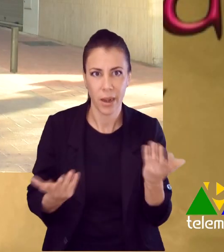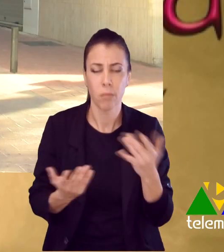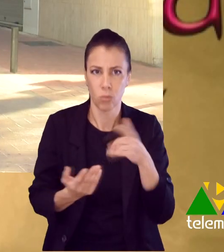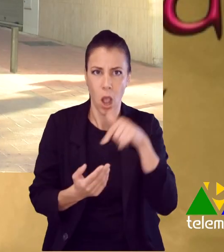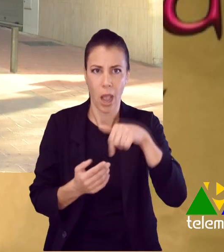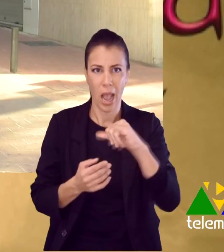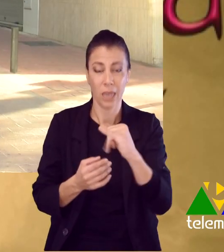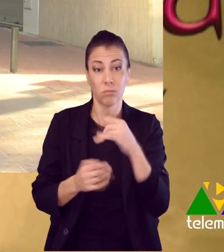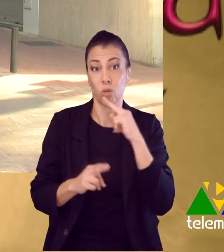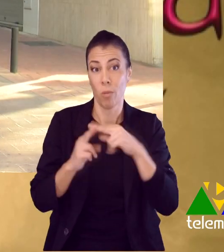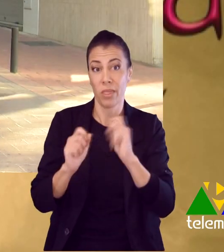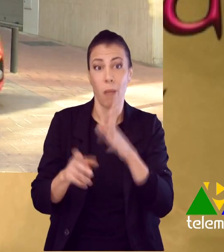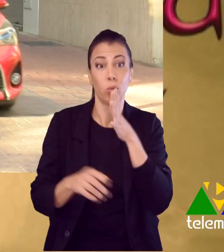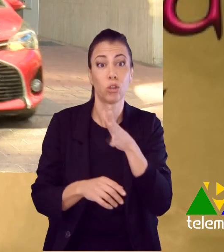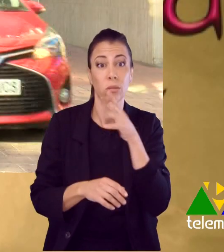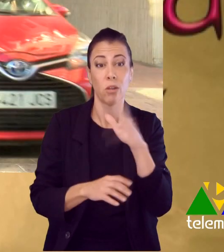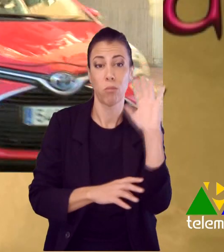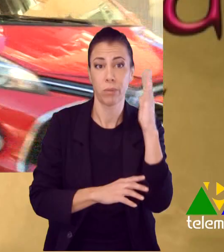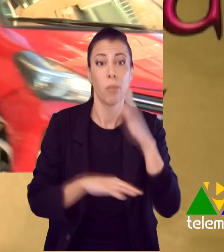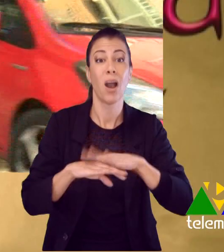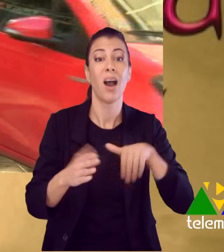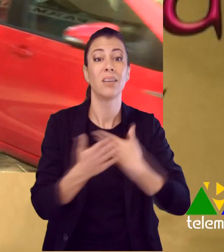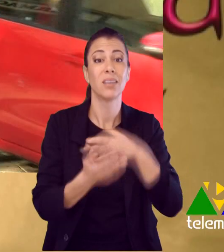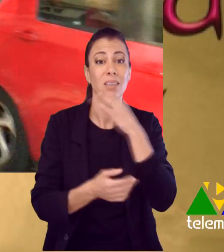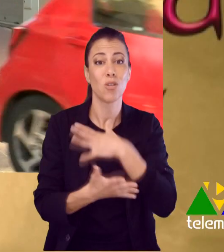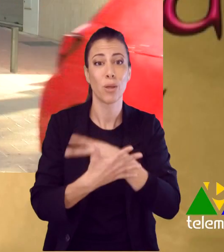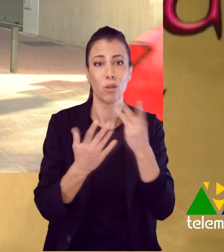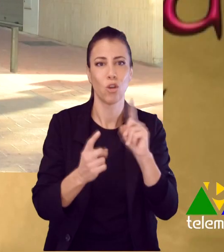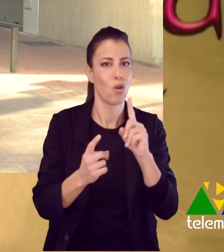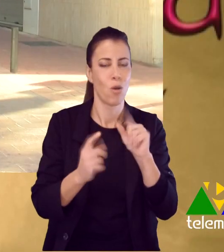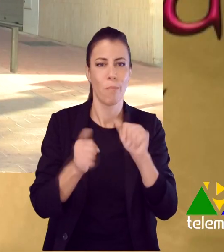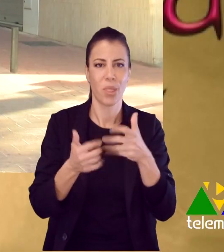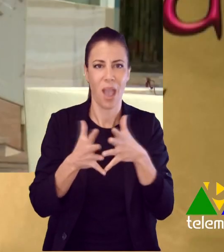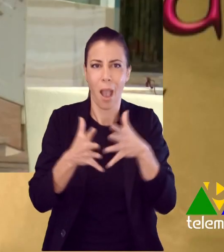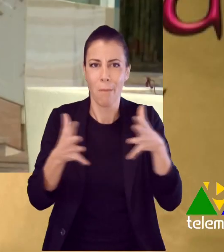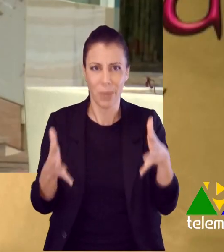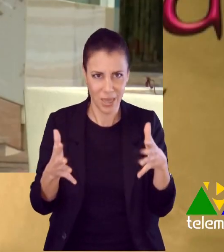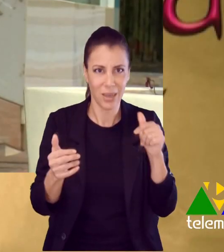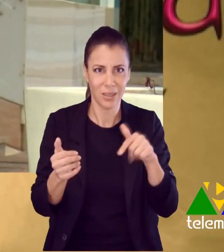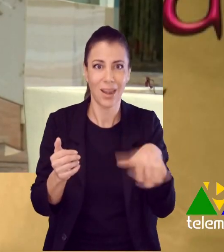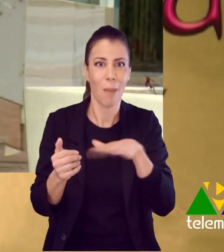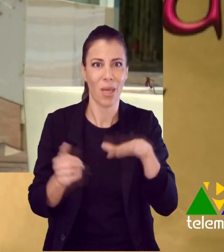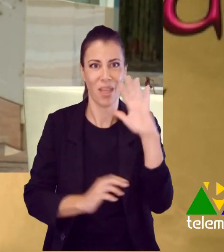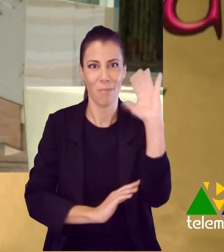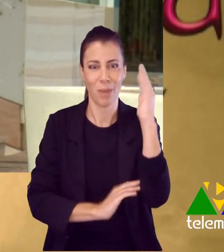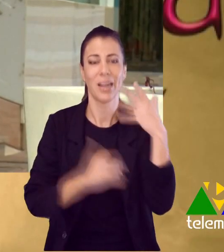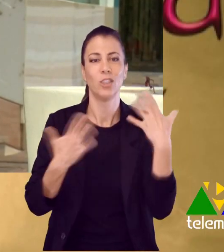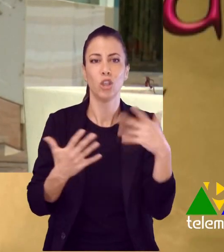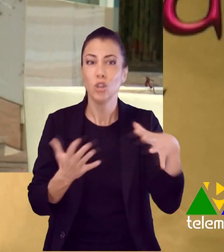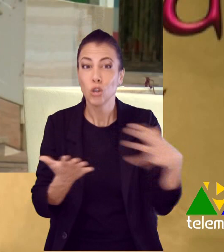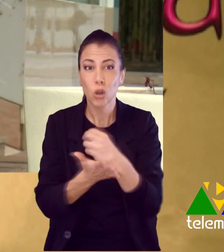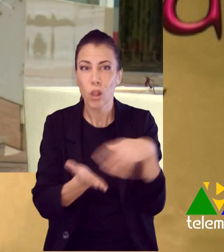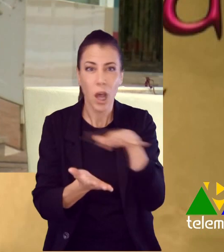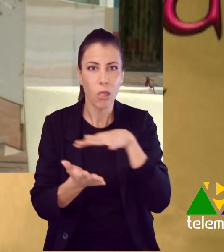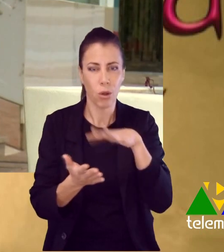plantada, que en Motril hasta el siglo XVIII no empieza a ampliarse para la zona de la Plaza Las Parveras. Toda esa zona era